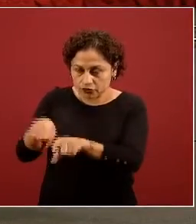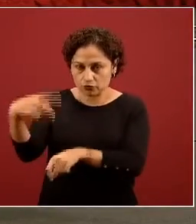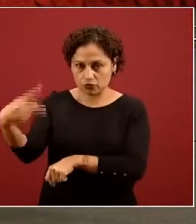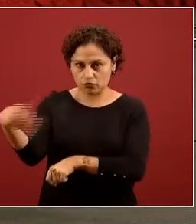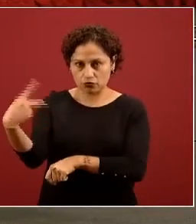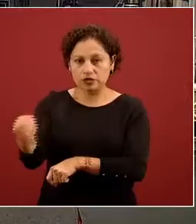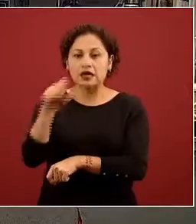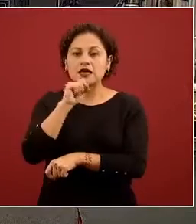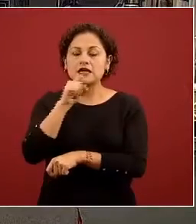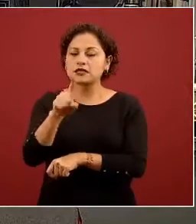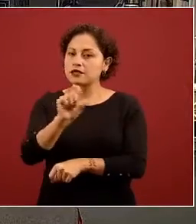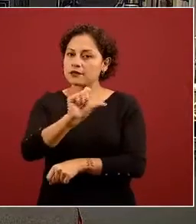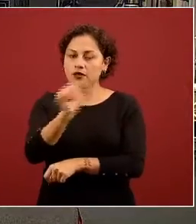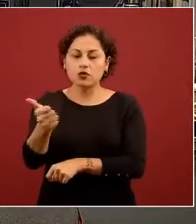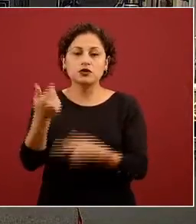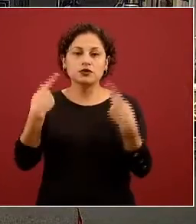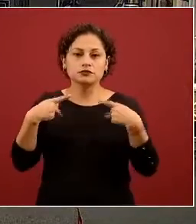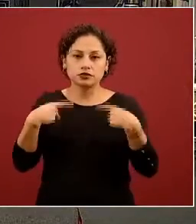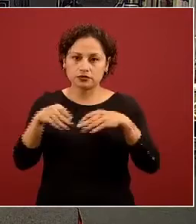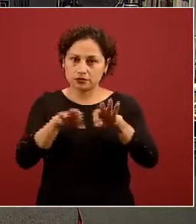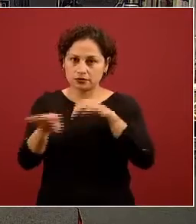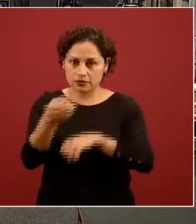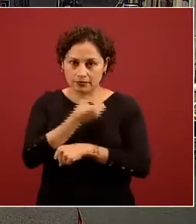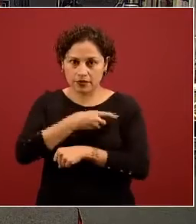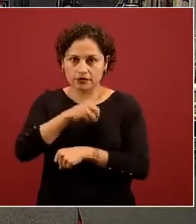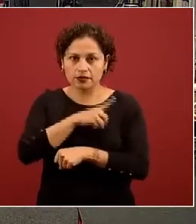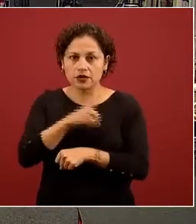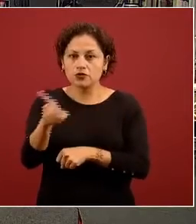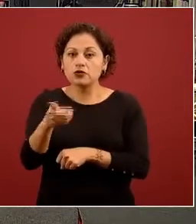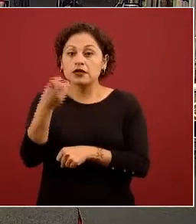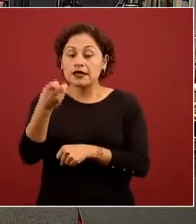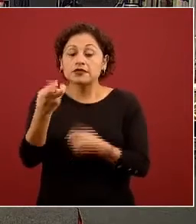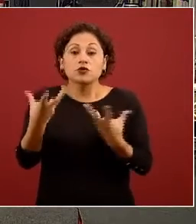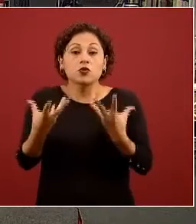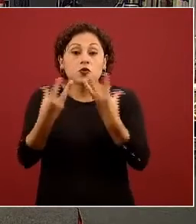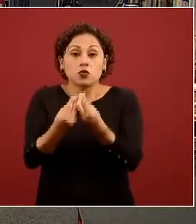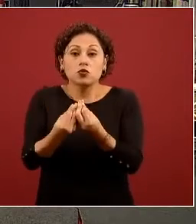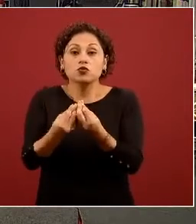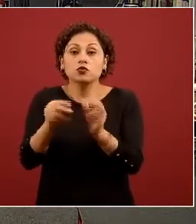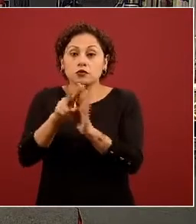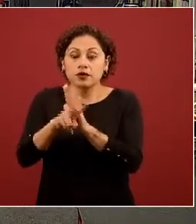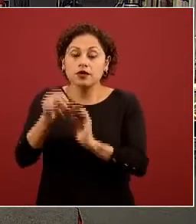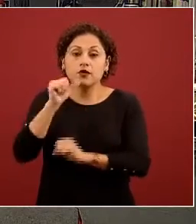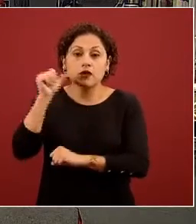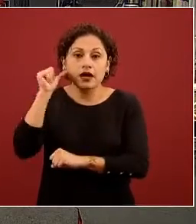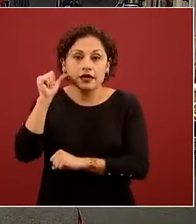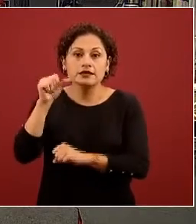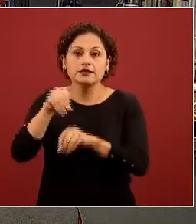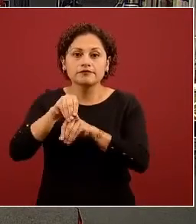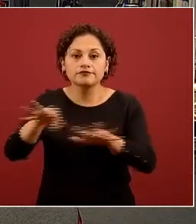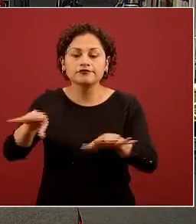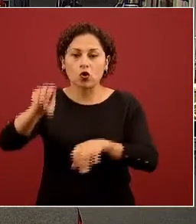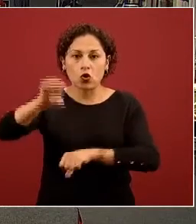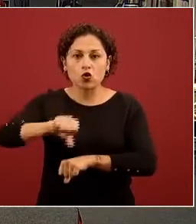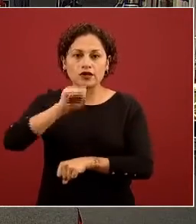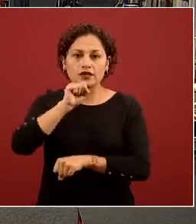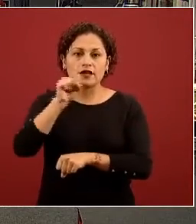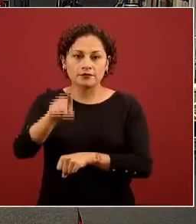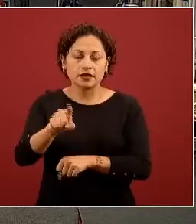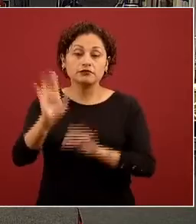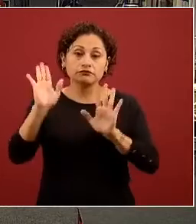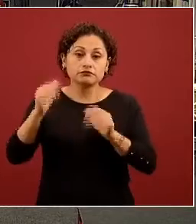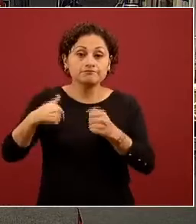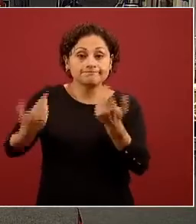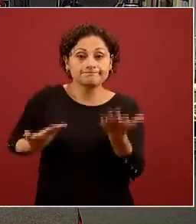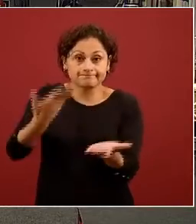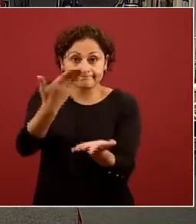Médico de México. Esto sumándonos a la iniciativa del video que nos presentaron tanto ayer como hoy, Y la propuesta entonces sería terminar cada conferencia